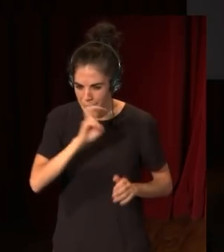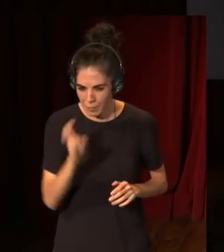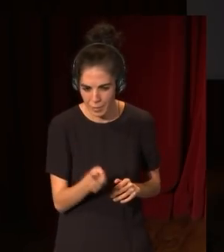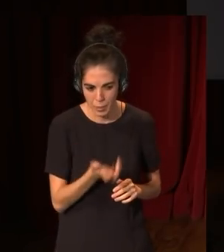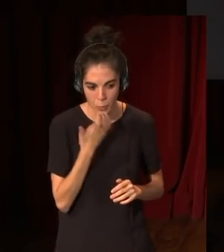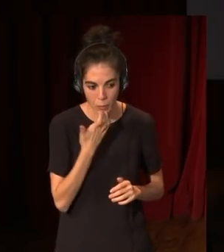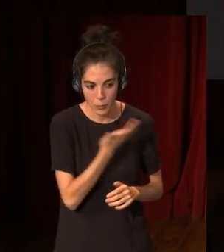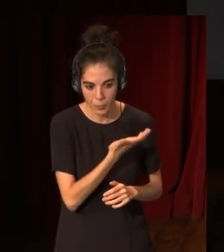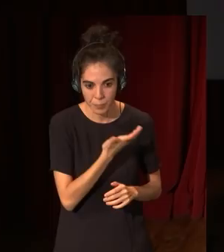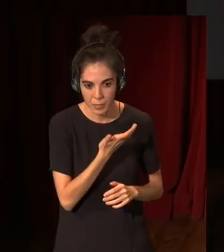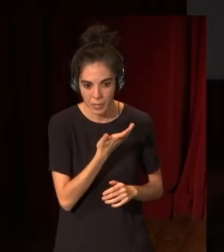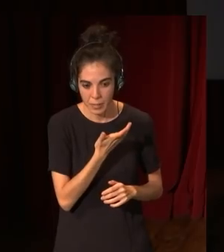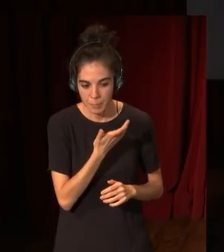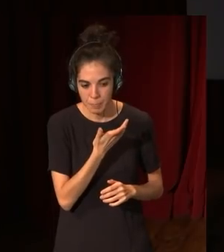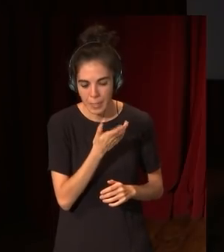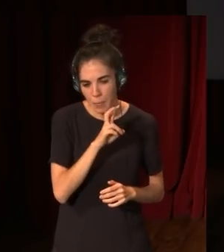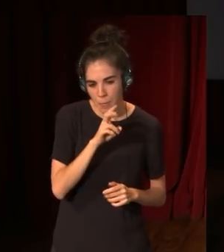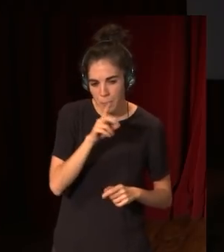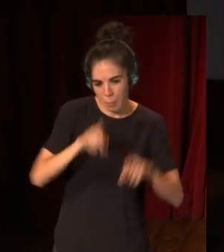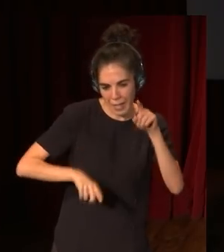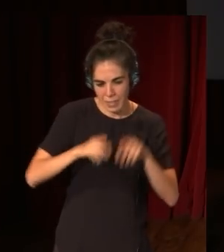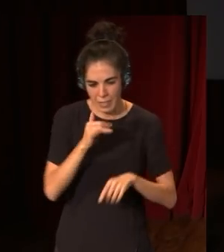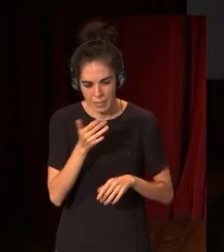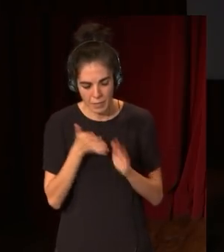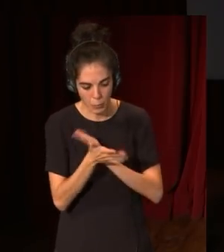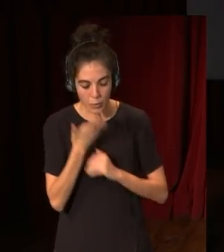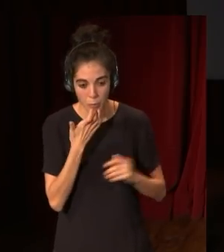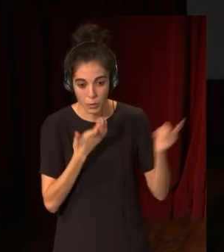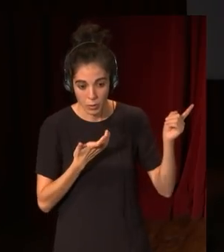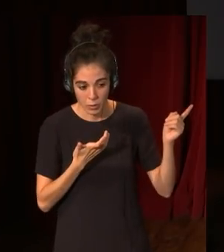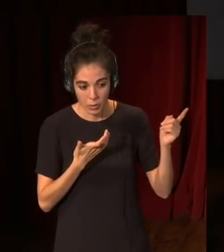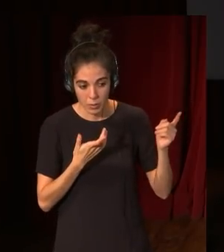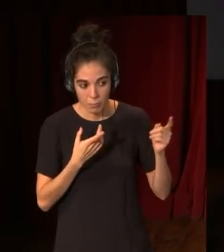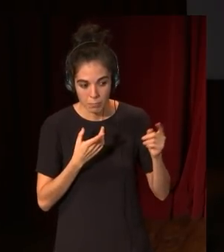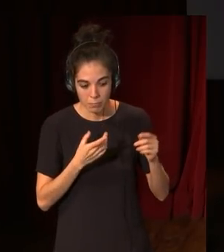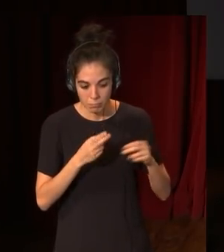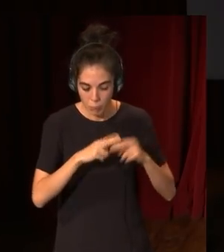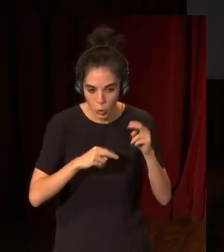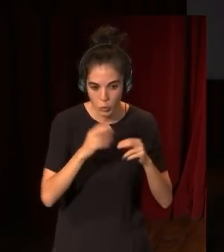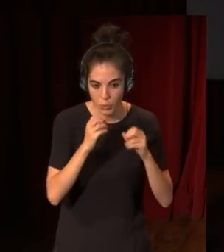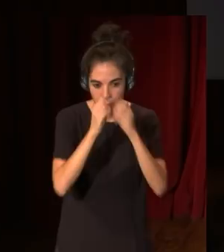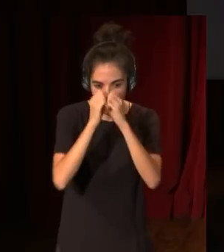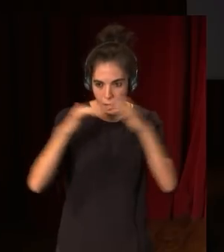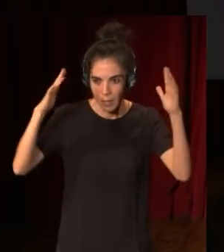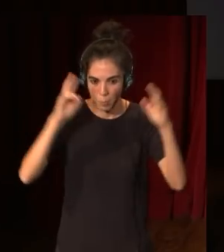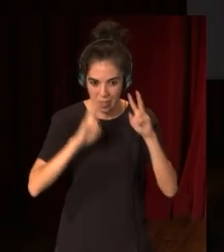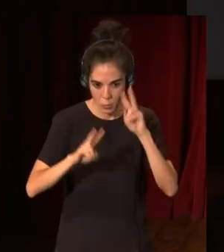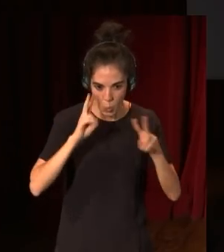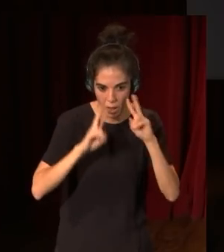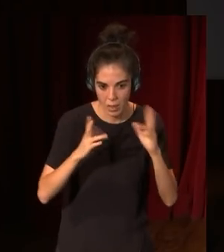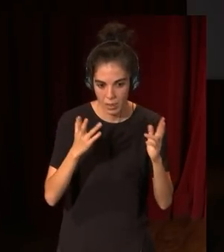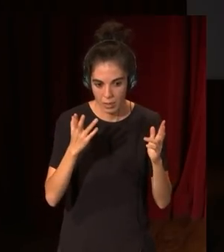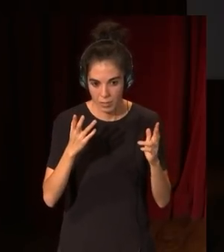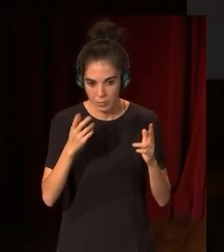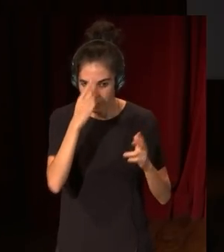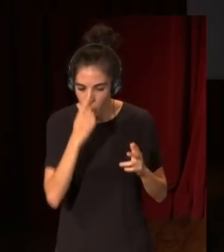creando unas variantes es decir bermejo construye un universo visual un universo figurativo un universo de